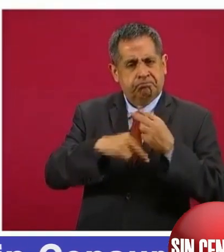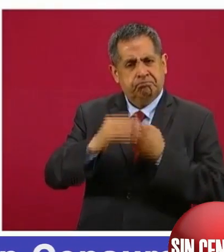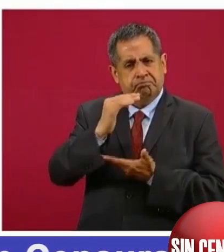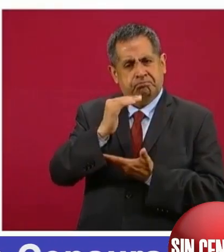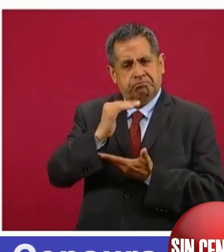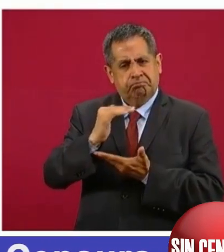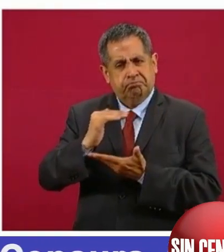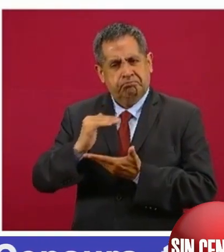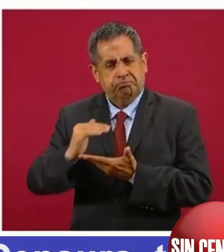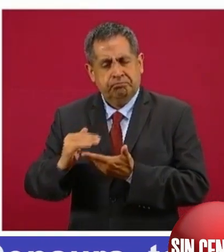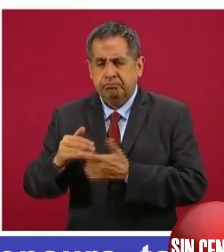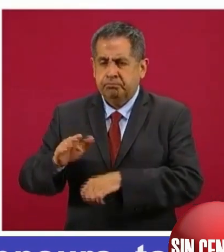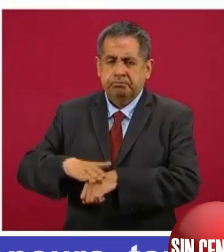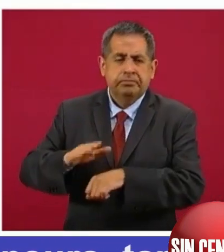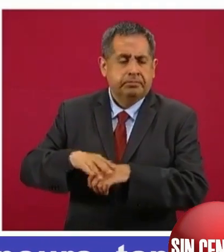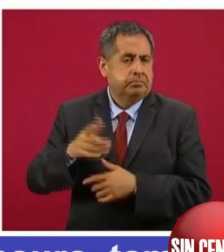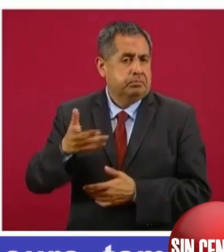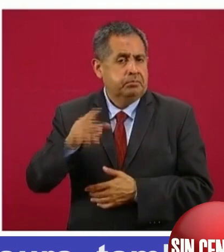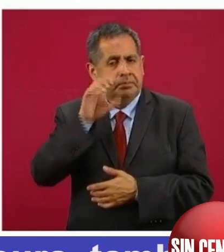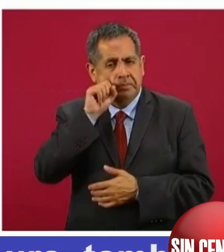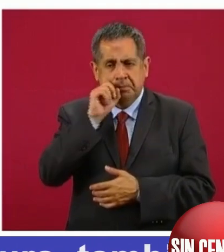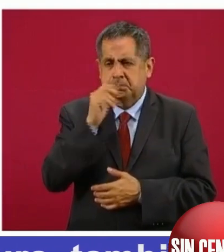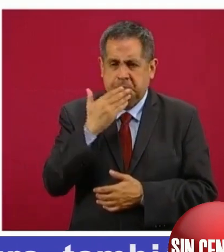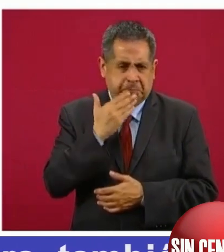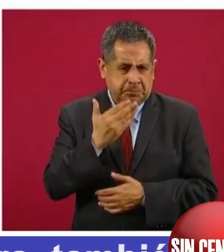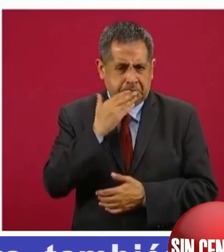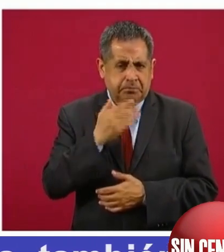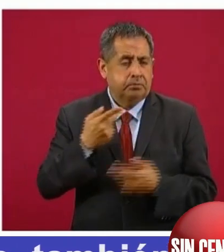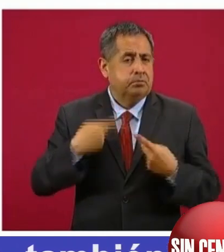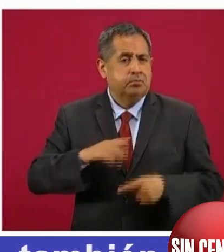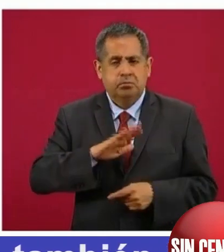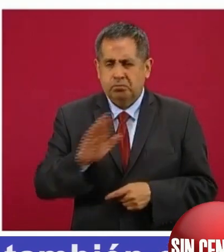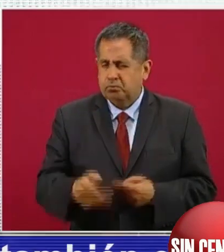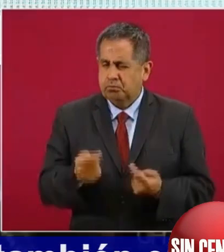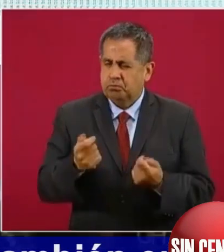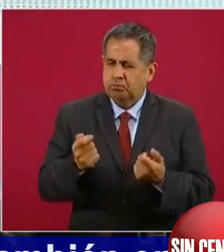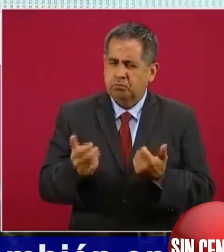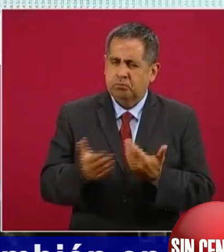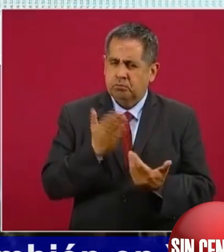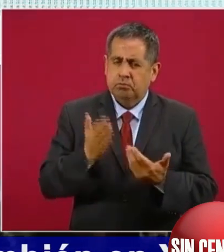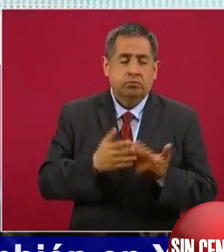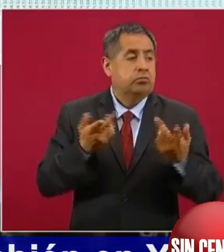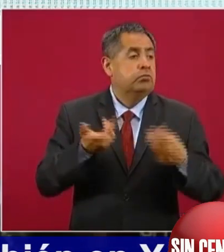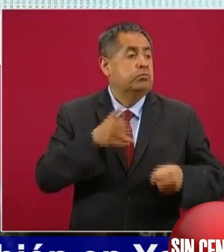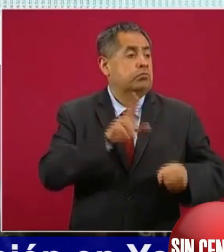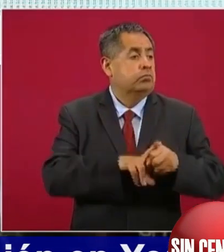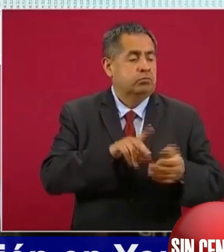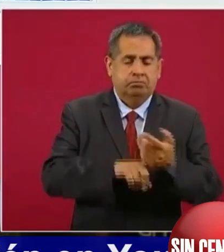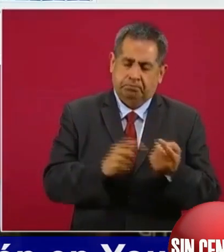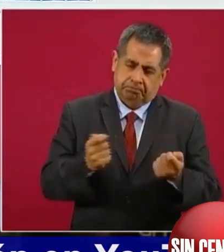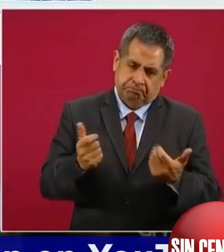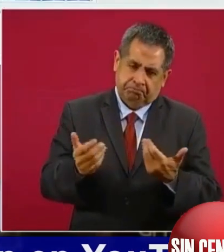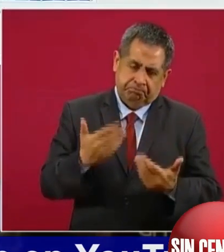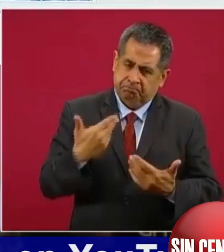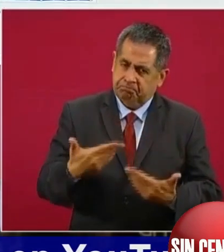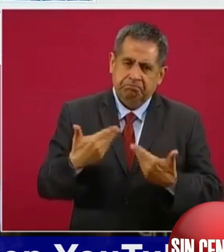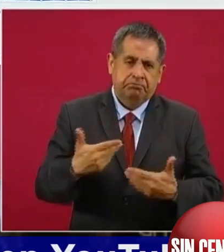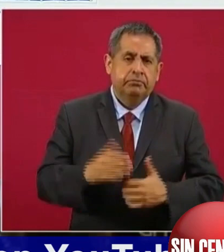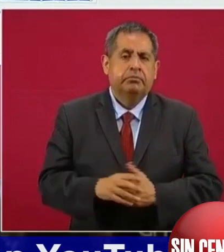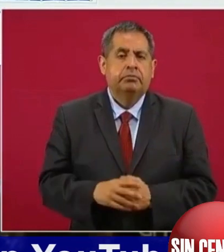3er semáforo amarillo, reducción de defunciones, la siguiente, reducción de hospitalización. Veracruz. La siguiente.